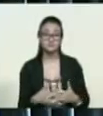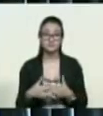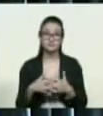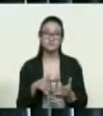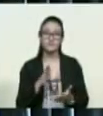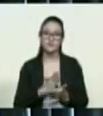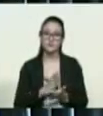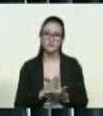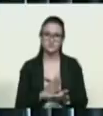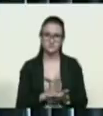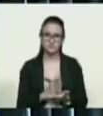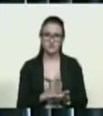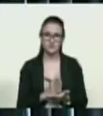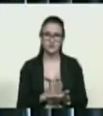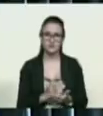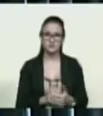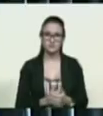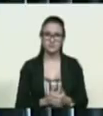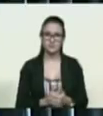mantenido